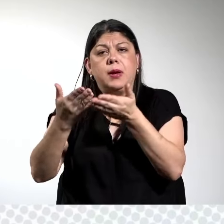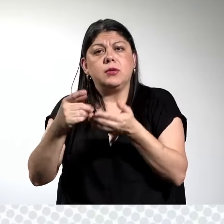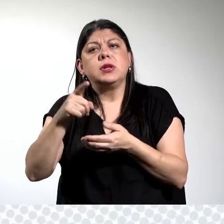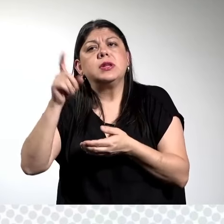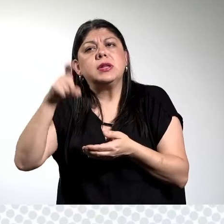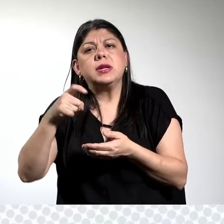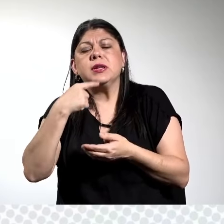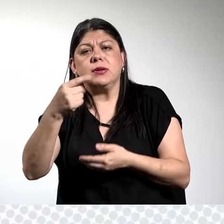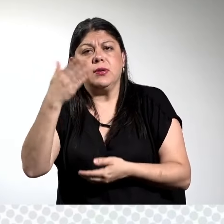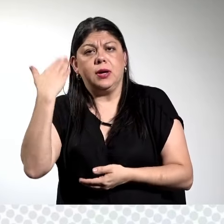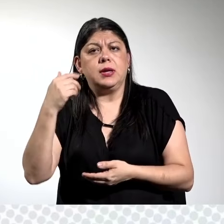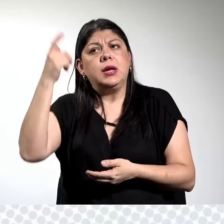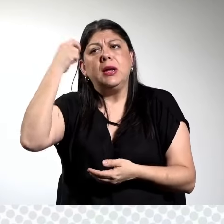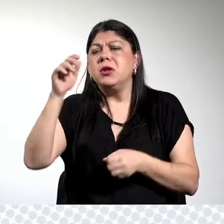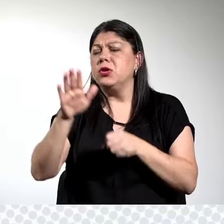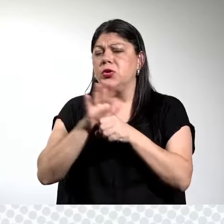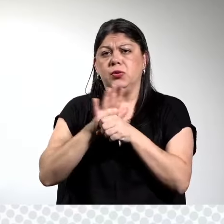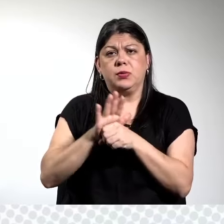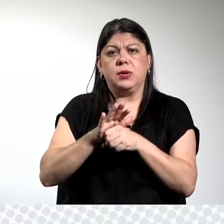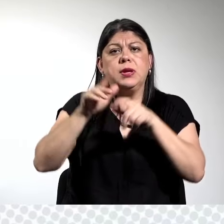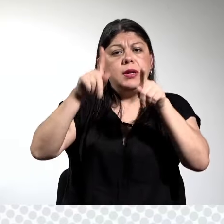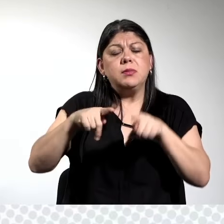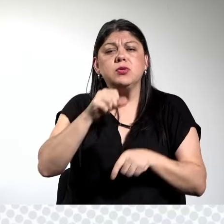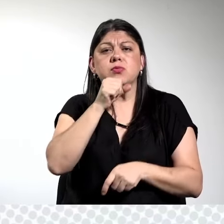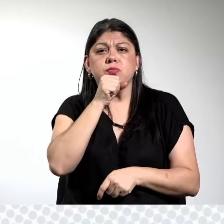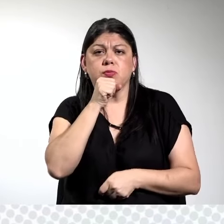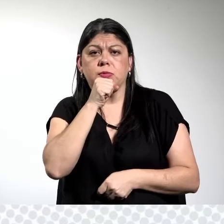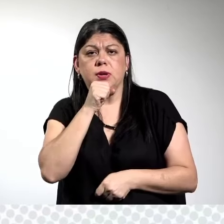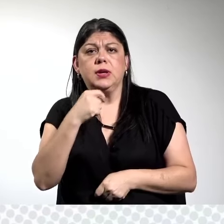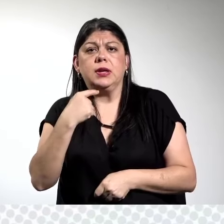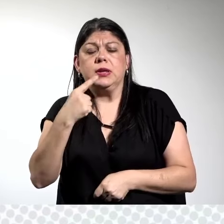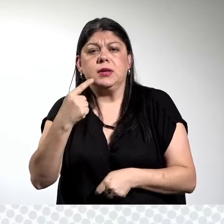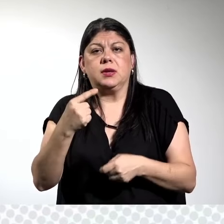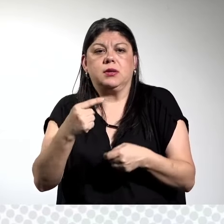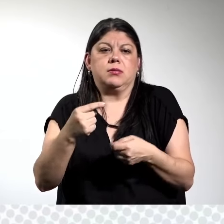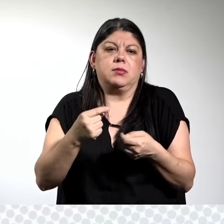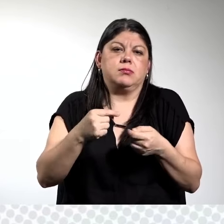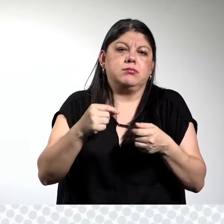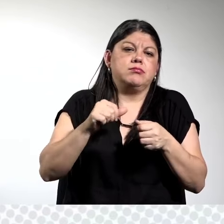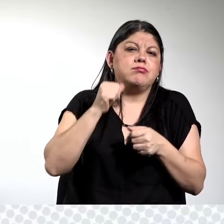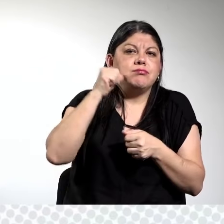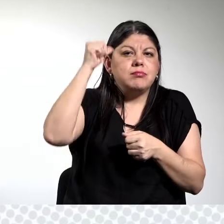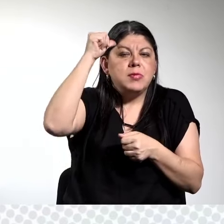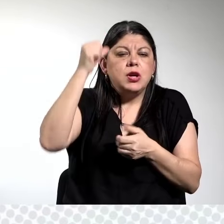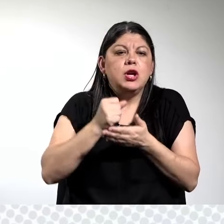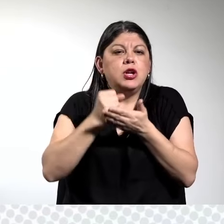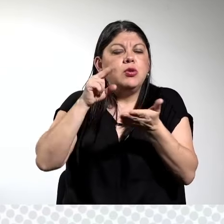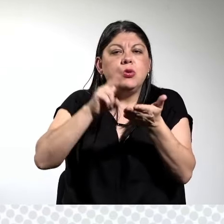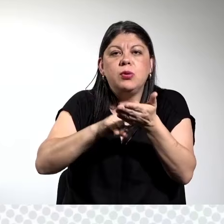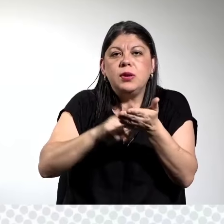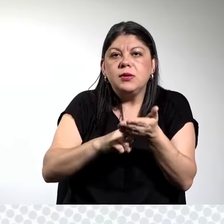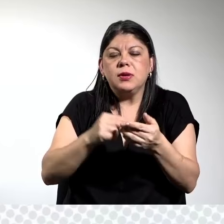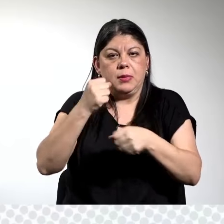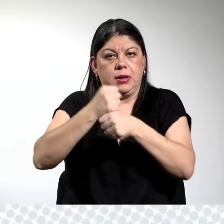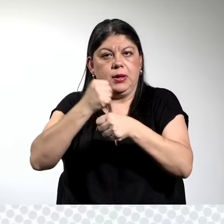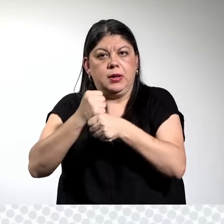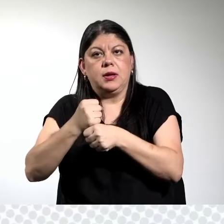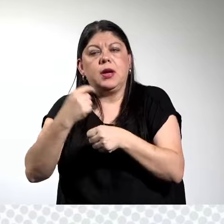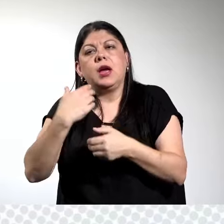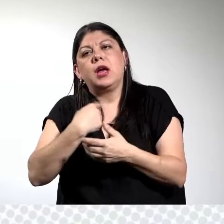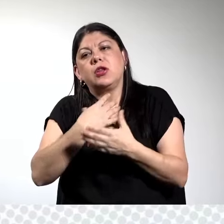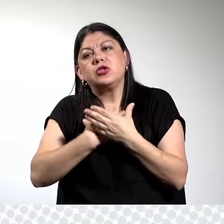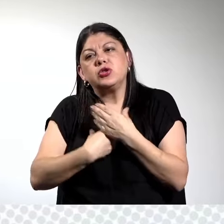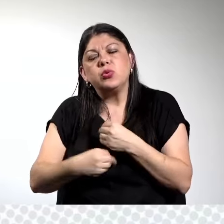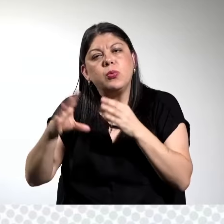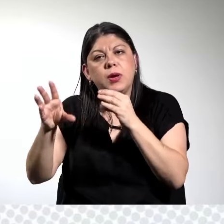decía ahora, la pensión no les alcanza. Las personas adultas, tras de que no las contratan, mayores de edad, tras de que no las van a contratar, tienen que sufrir entonces todos los flagelos